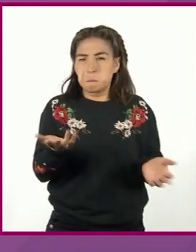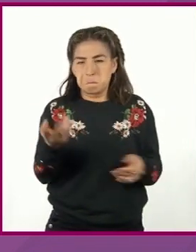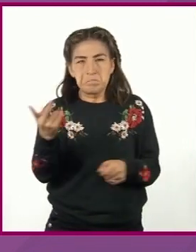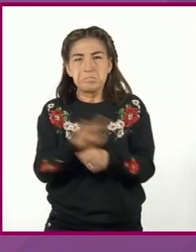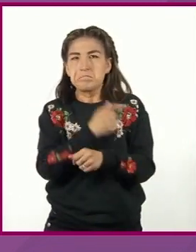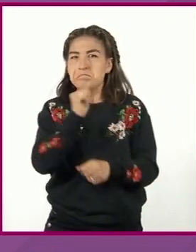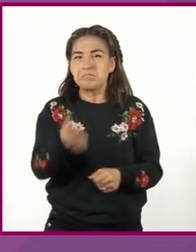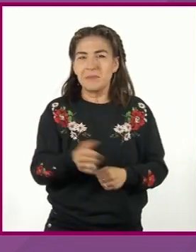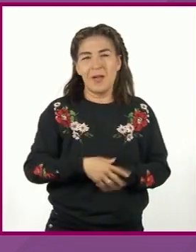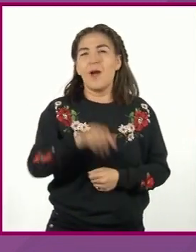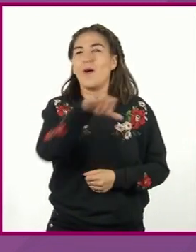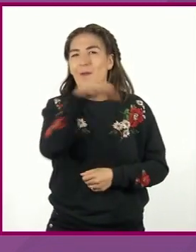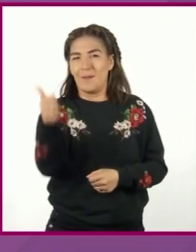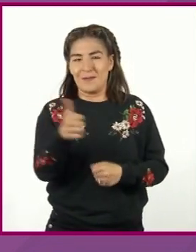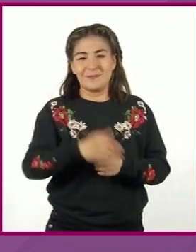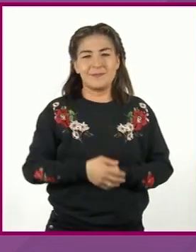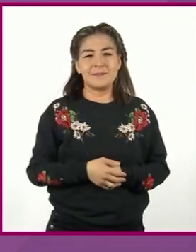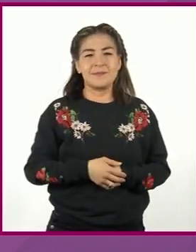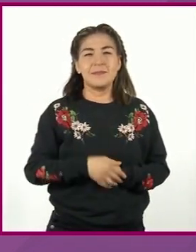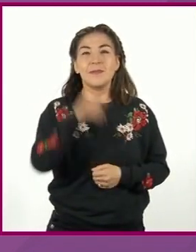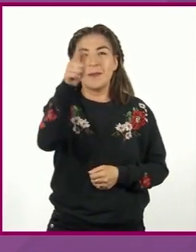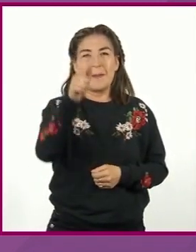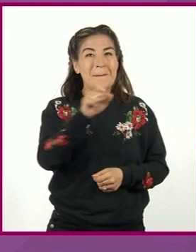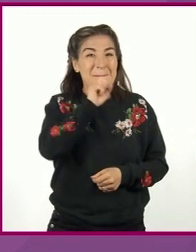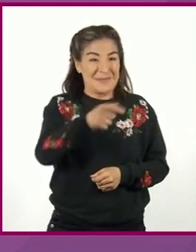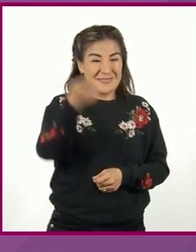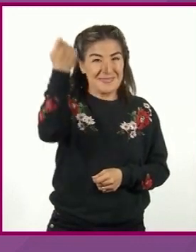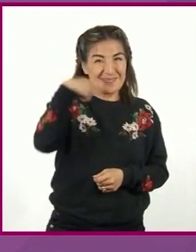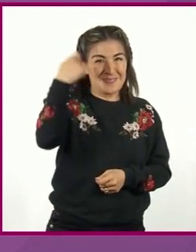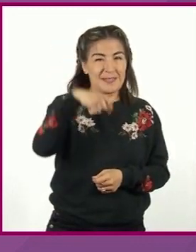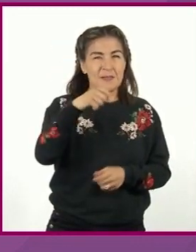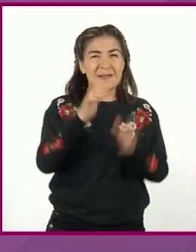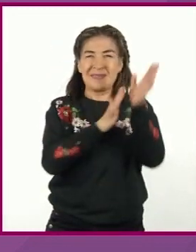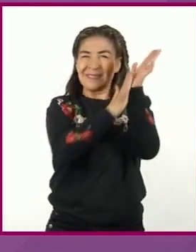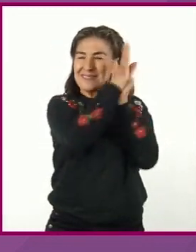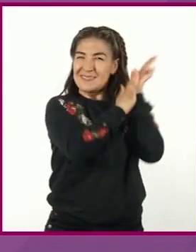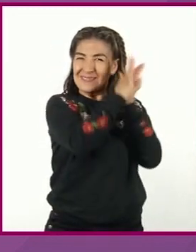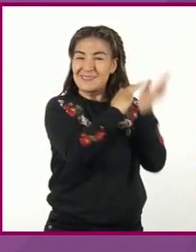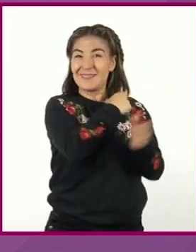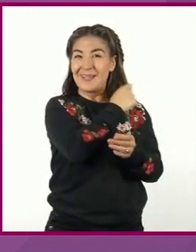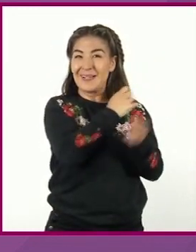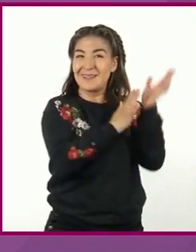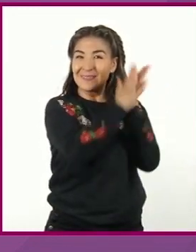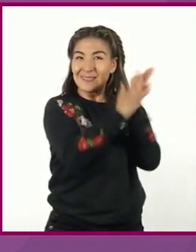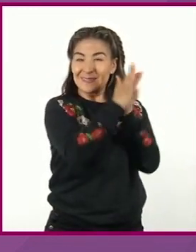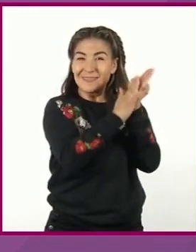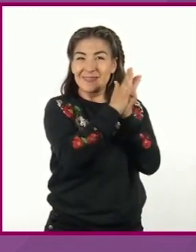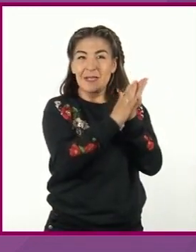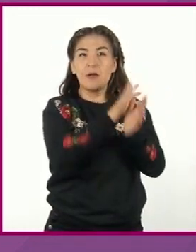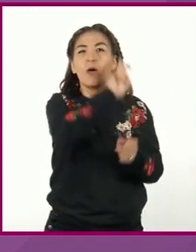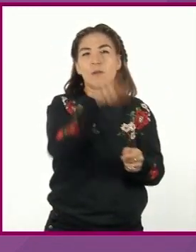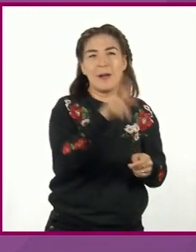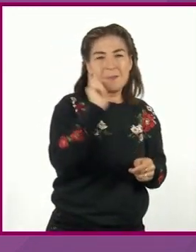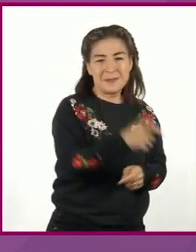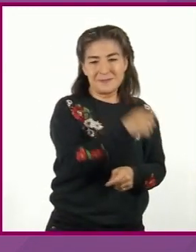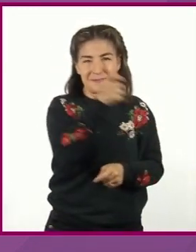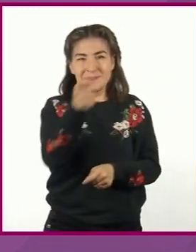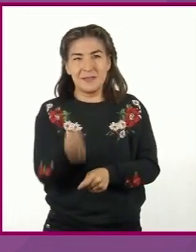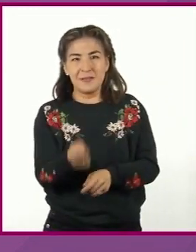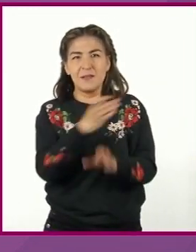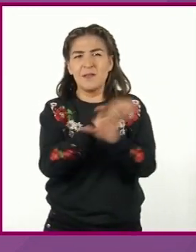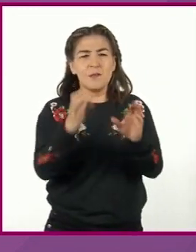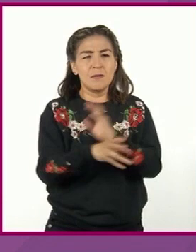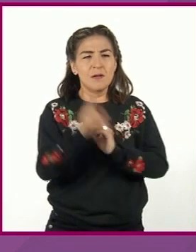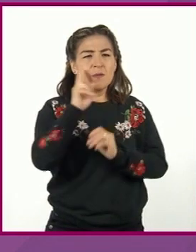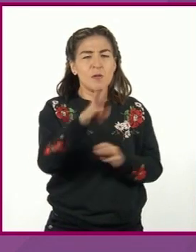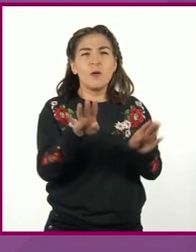pasa. Ahora, si frotamos el mismo peine con nuestro cabello y lo volvemos a acercar a los objetos, ¿notas